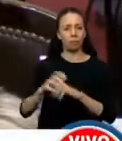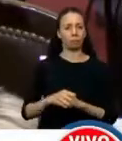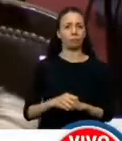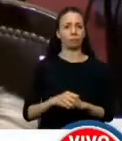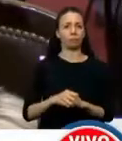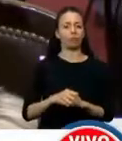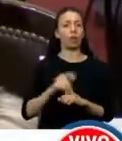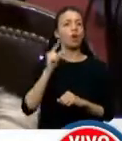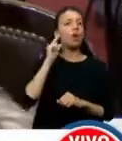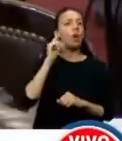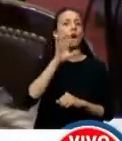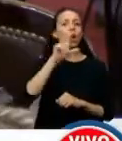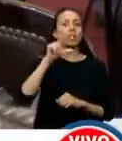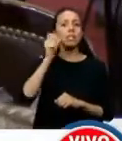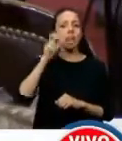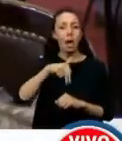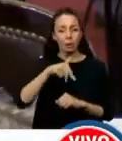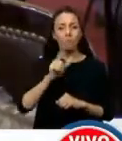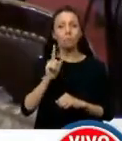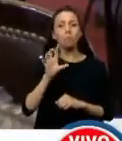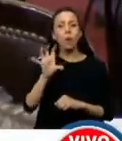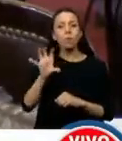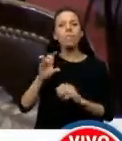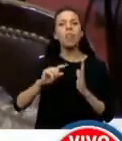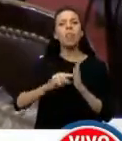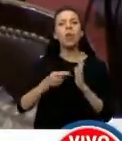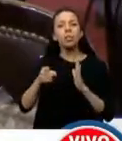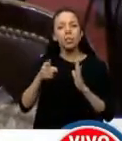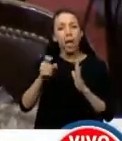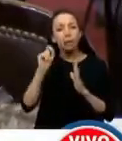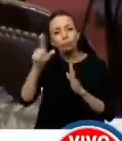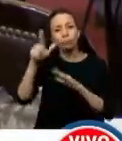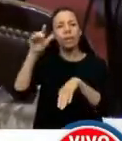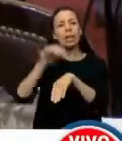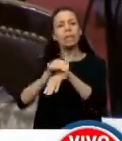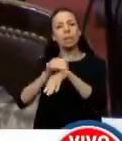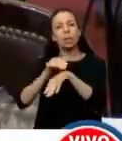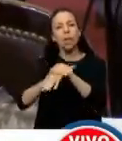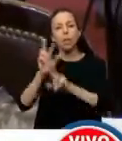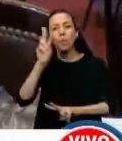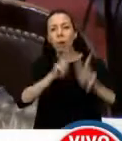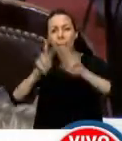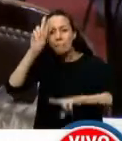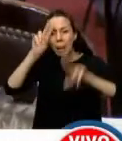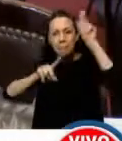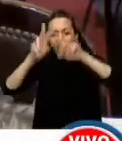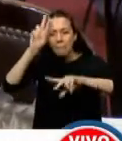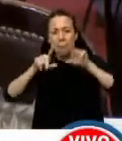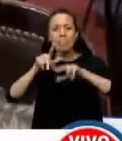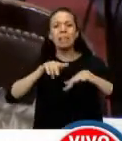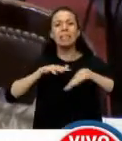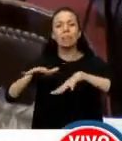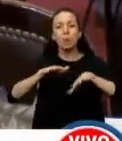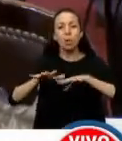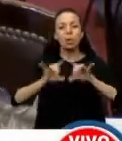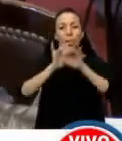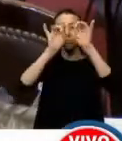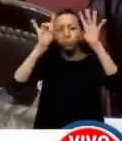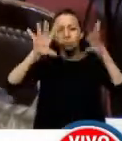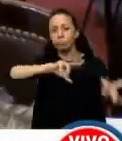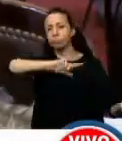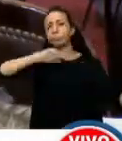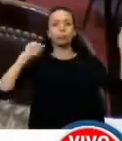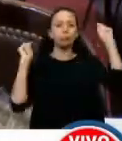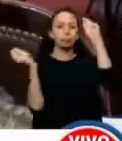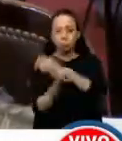¿Si hay algún proyecto de ley que pueda llegar a ser tratado, propuesto de ustedes, a partir de esta semana o los próximos días? ¿Hay alguno? Y estamos